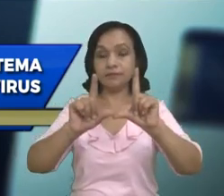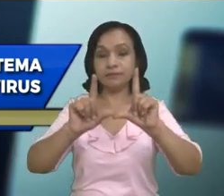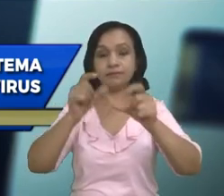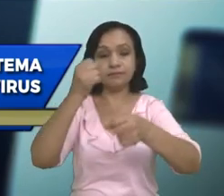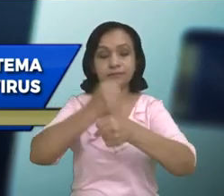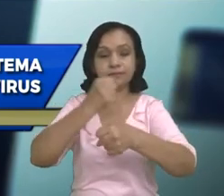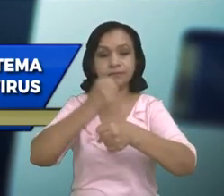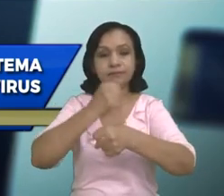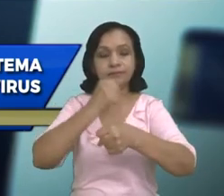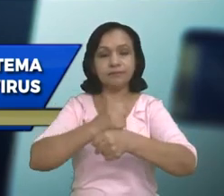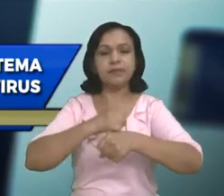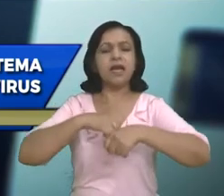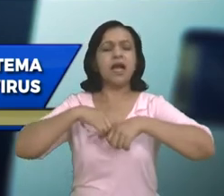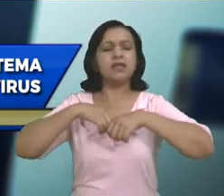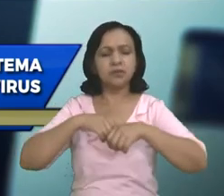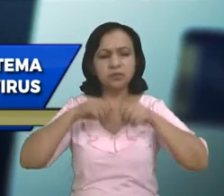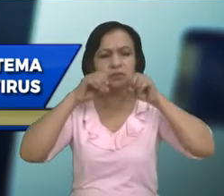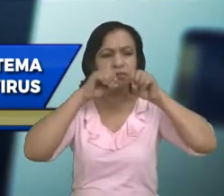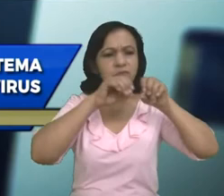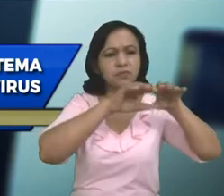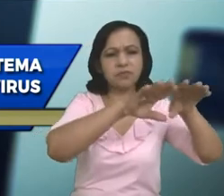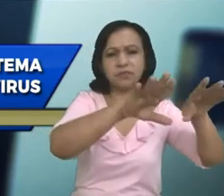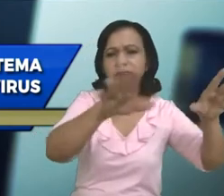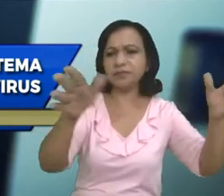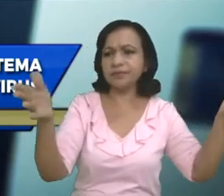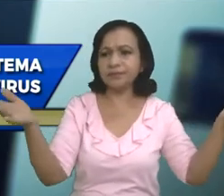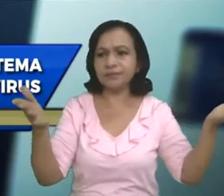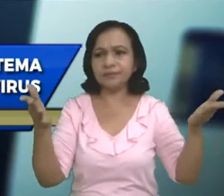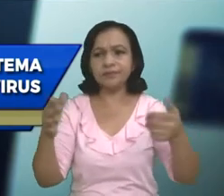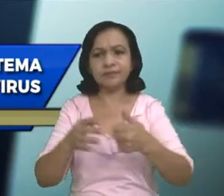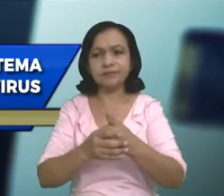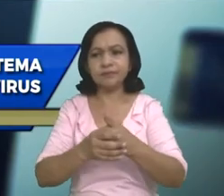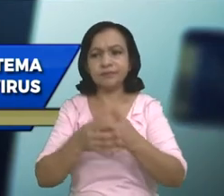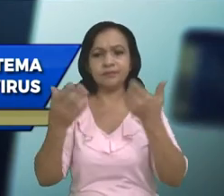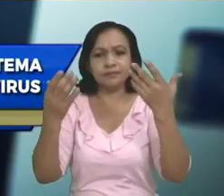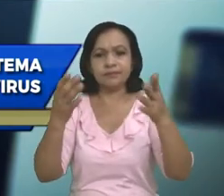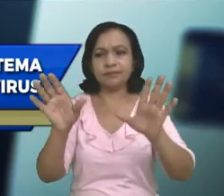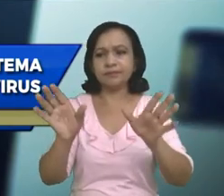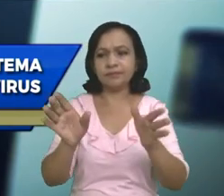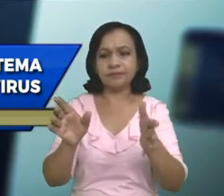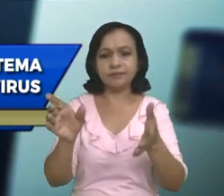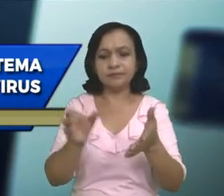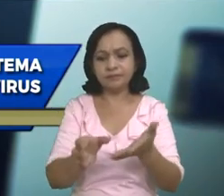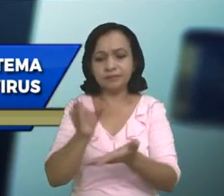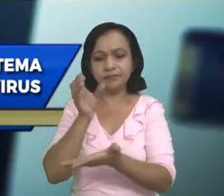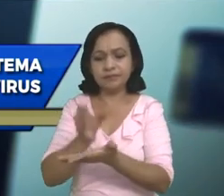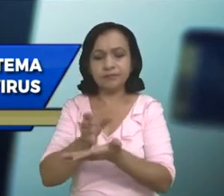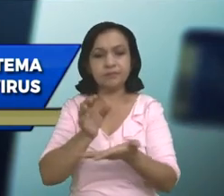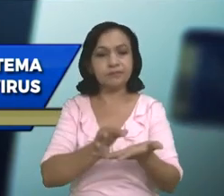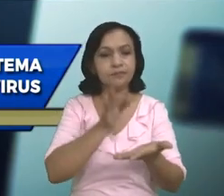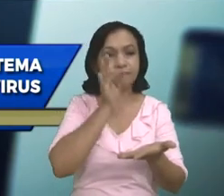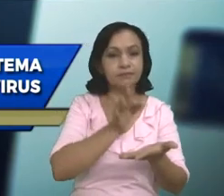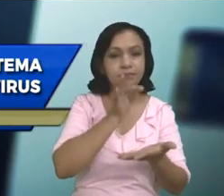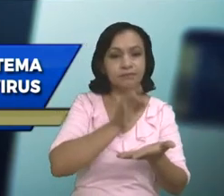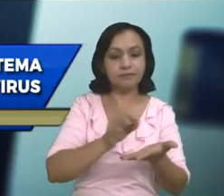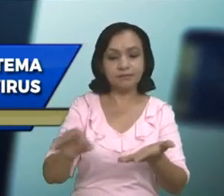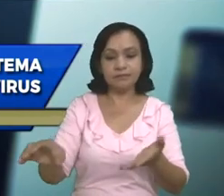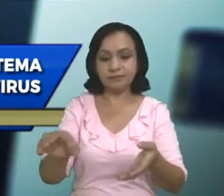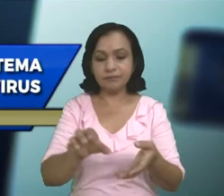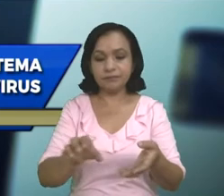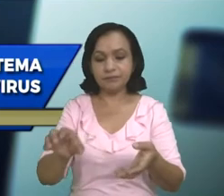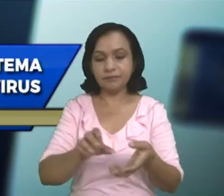trabajo podemos contaminar con este objetos que usamos como el vaso de la taza el mouse el